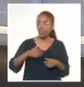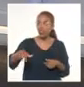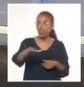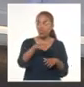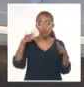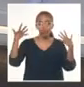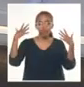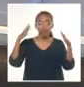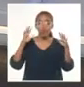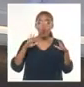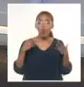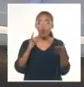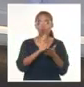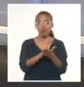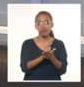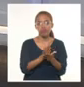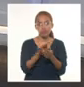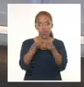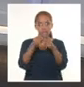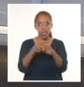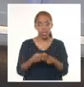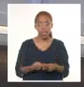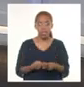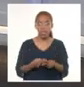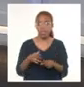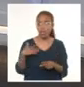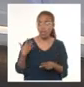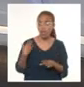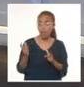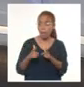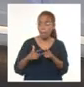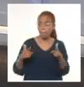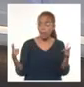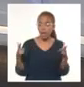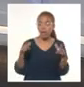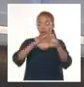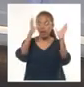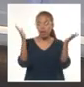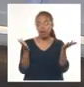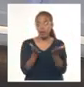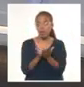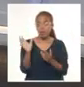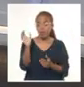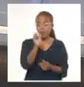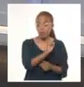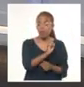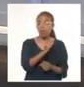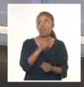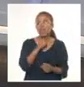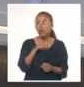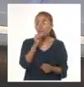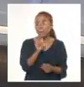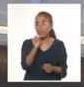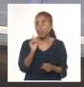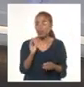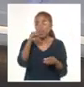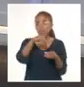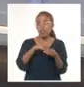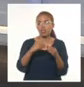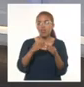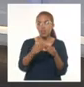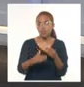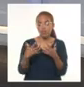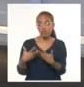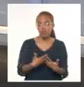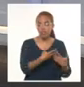de la exclusión de la lista, un reclamo masivo y valiente del mundo entero, de personalidades dentro y fuera de Estados Unidos,